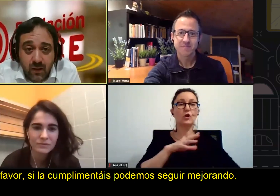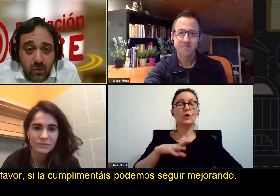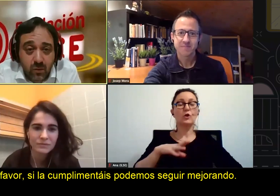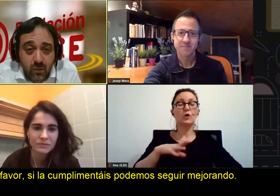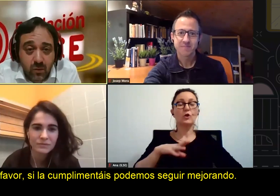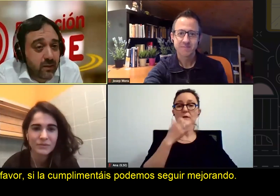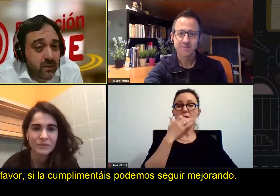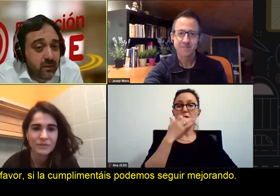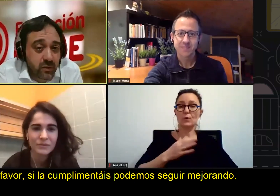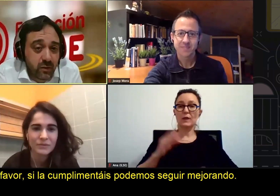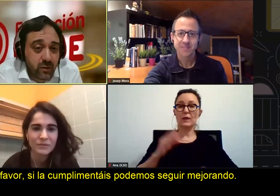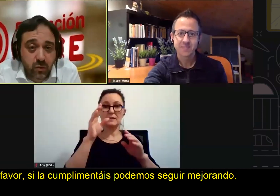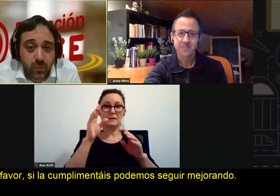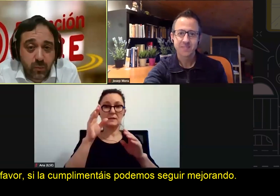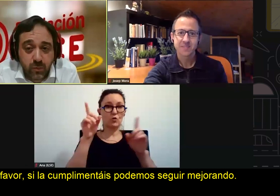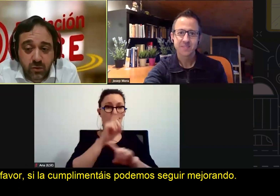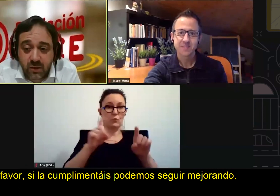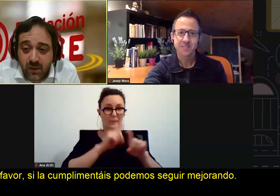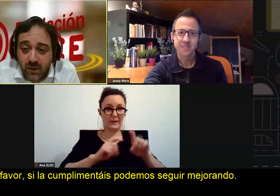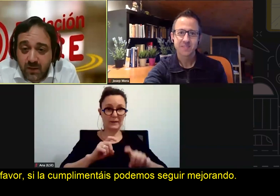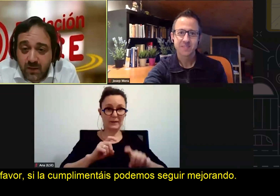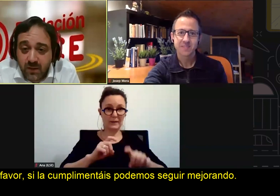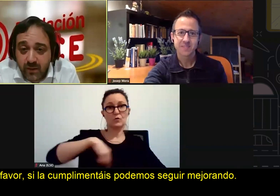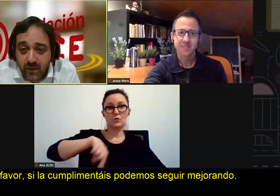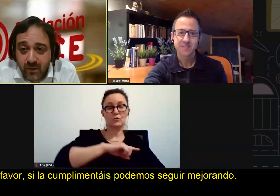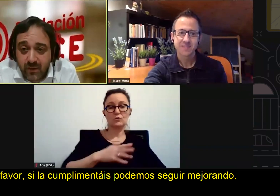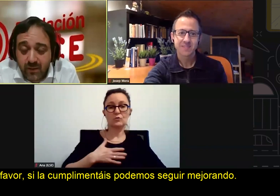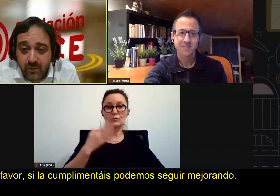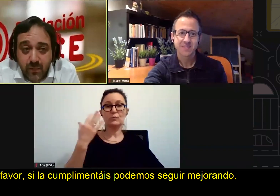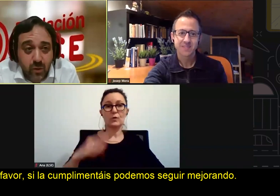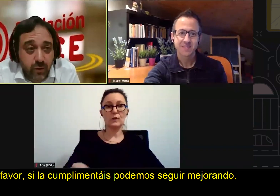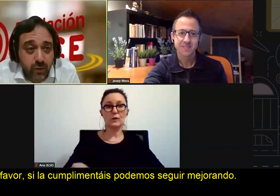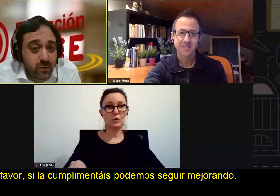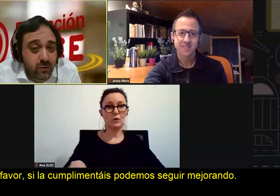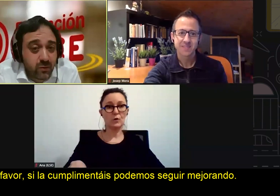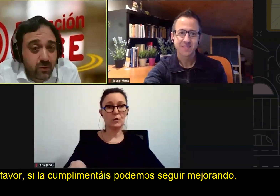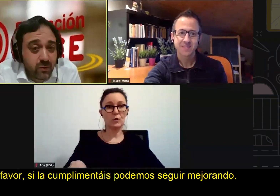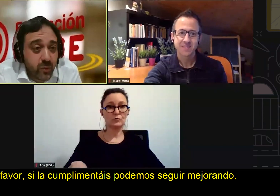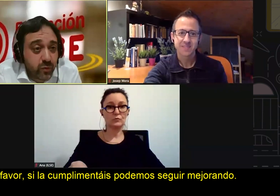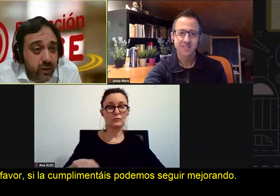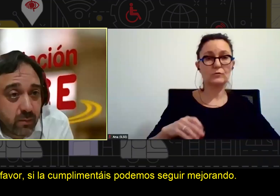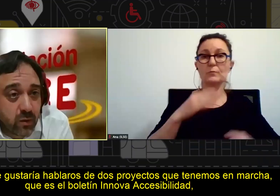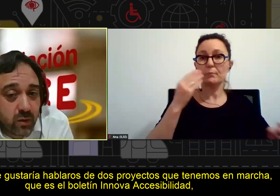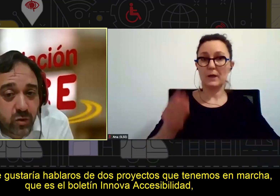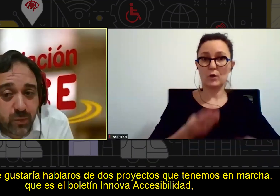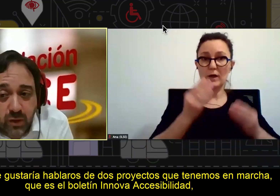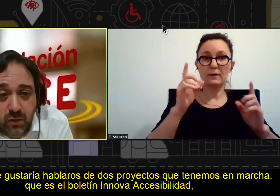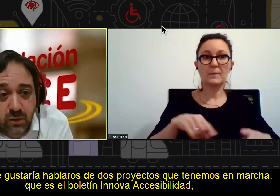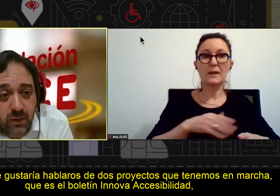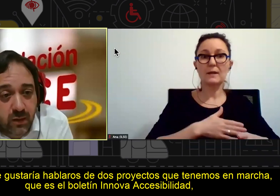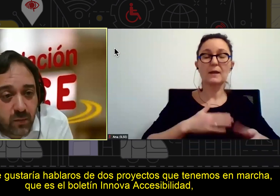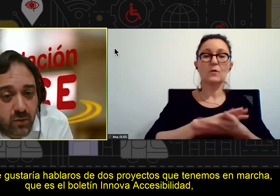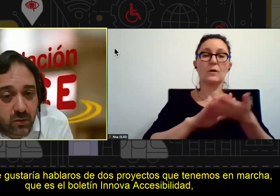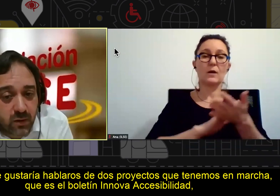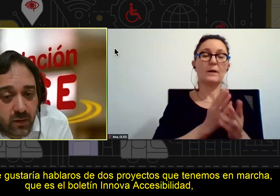la cumplimentáis, pues nosotros podremos seguir mejorando. También me gustaría hablaros de dos proyectos